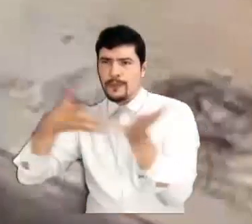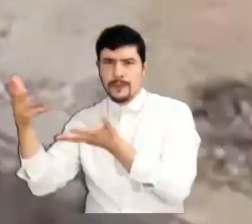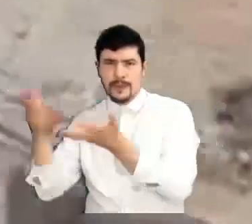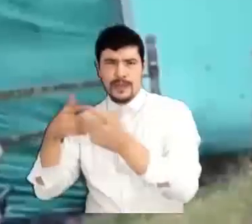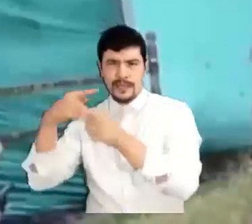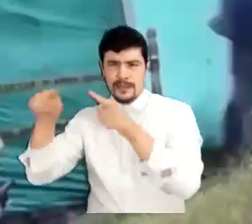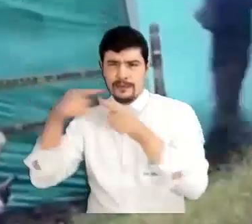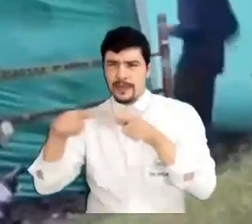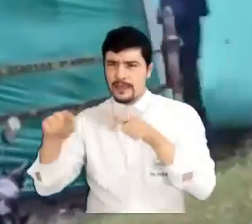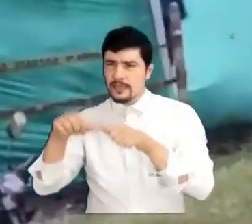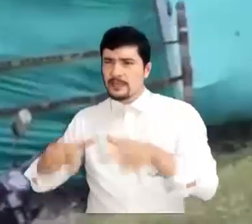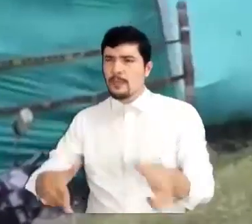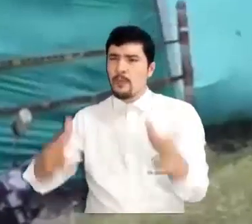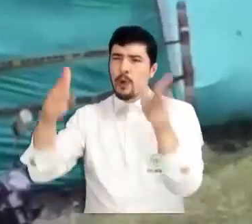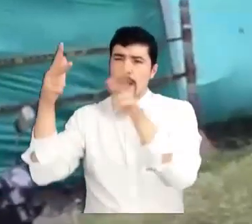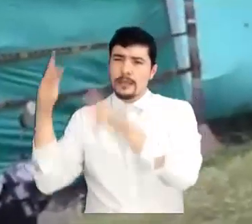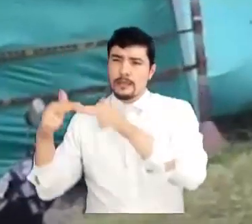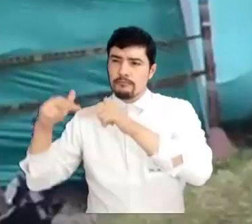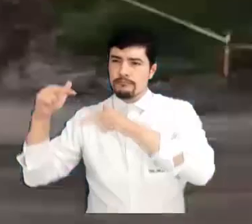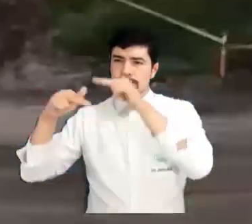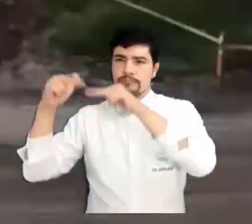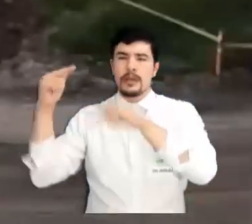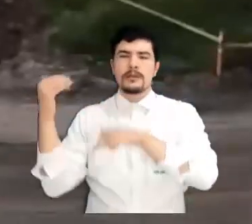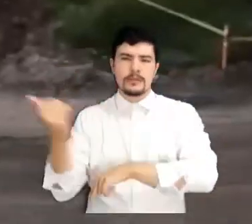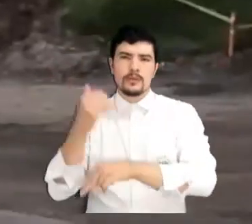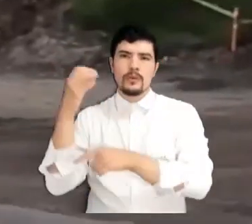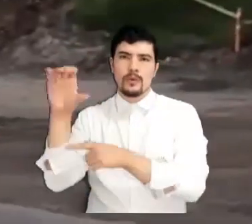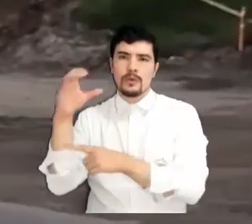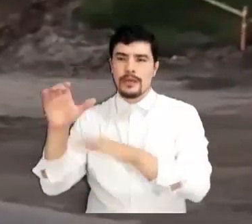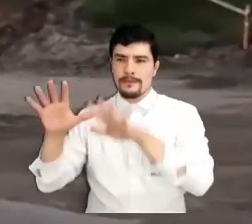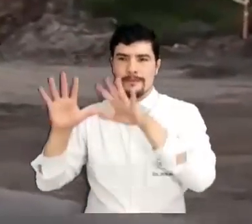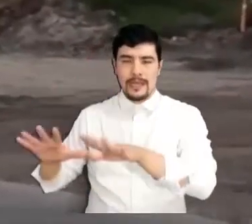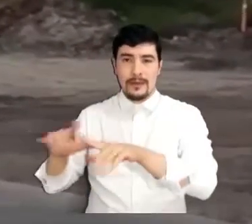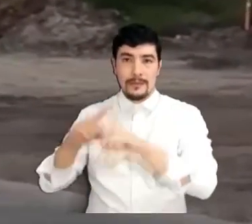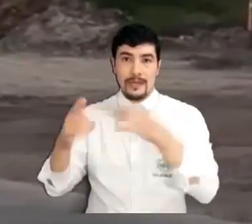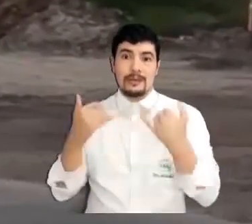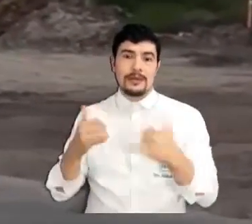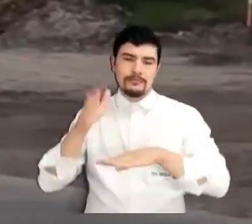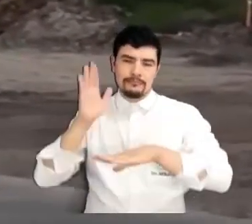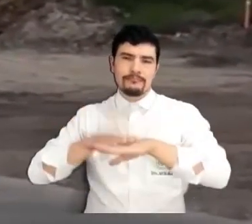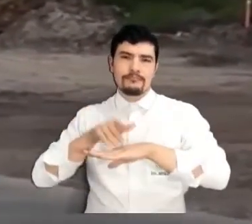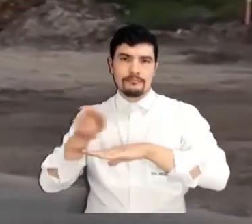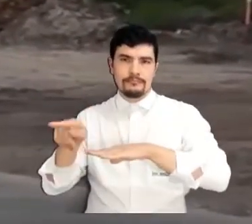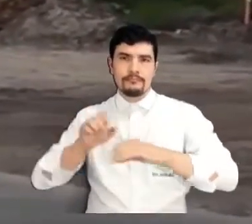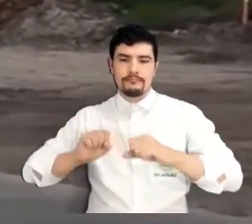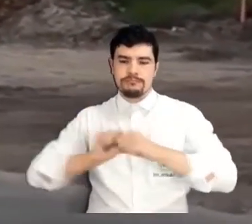vez a causa de la pandemia del COVID-19, que obligó a la administración municipal a suspender